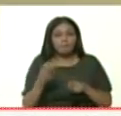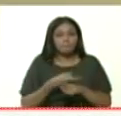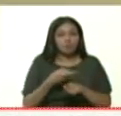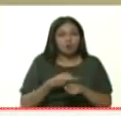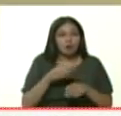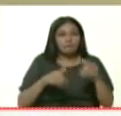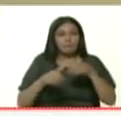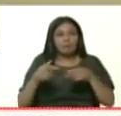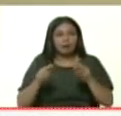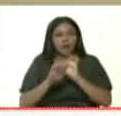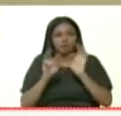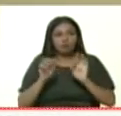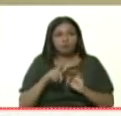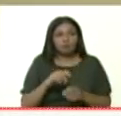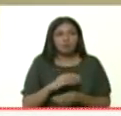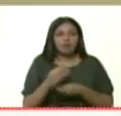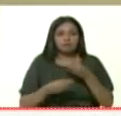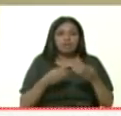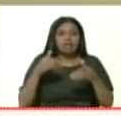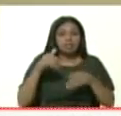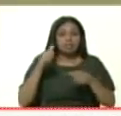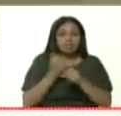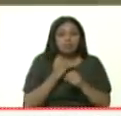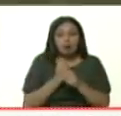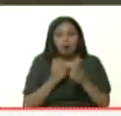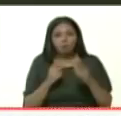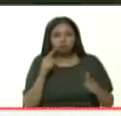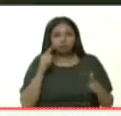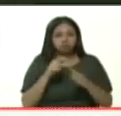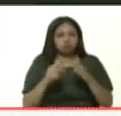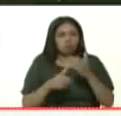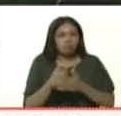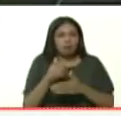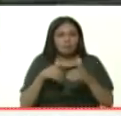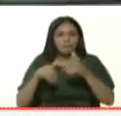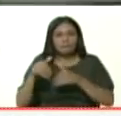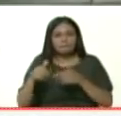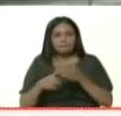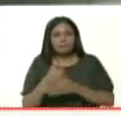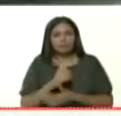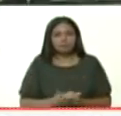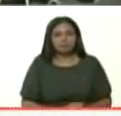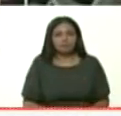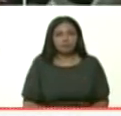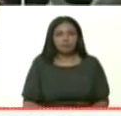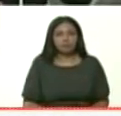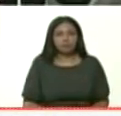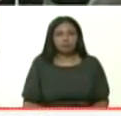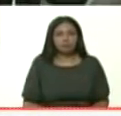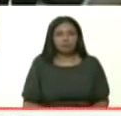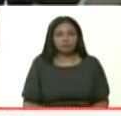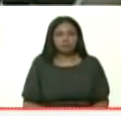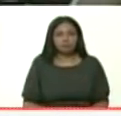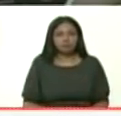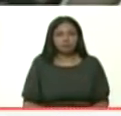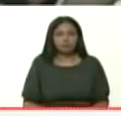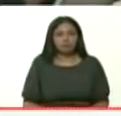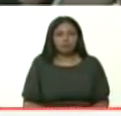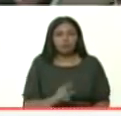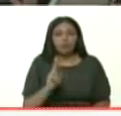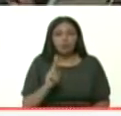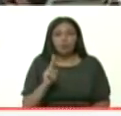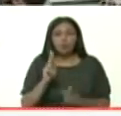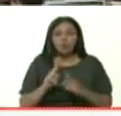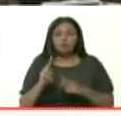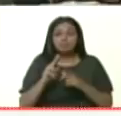electores, etcétera, y hacer el trabajo más allá de lo elector, de lo electoral. De la VC tenemos